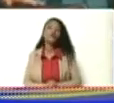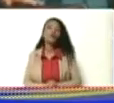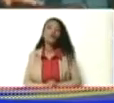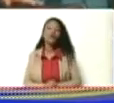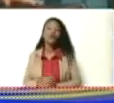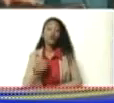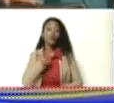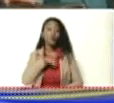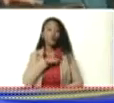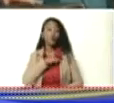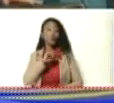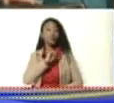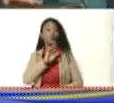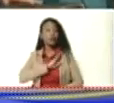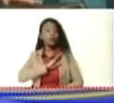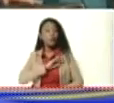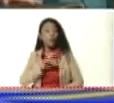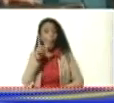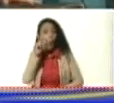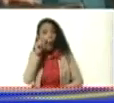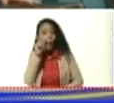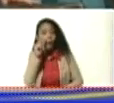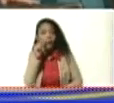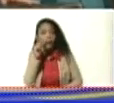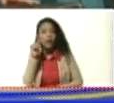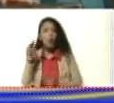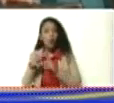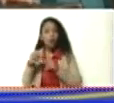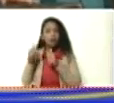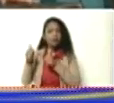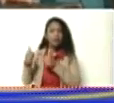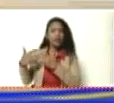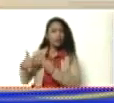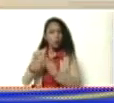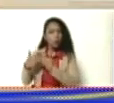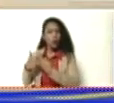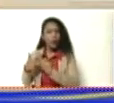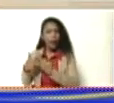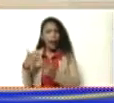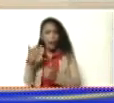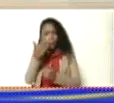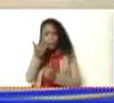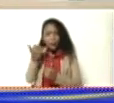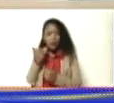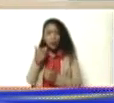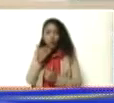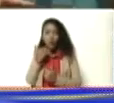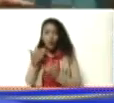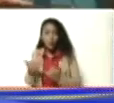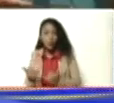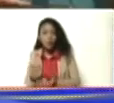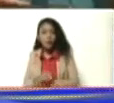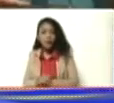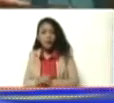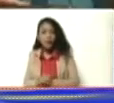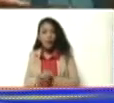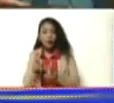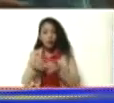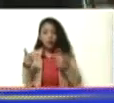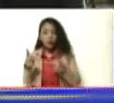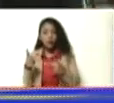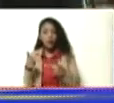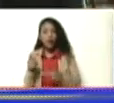Nosotros tenemos un hombre que conoce muy bien los Estados Unidos de Norteamérica. Recientemente, la editorial Perro y la